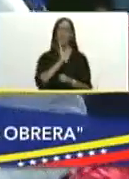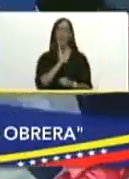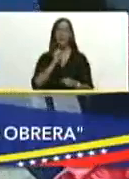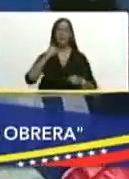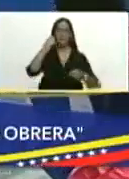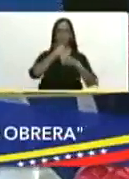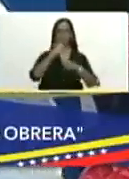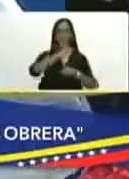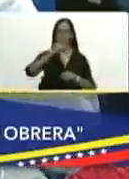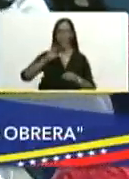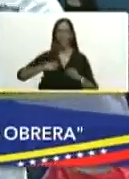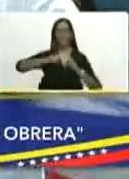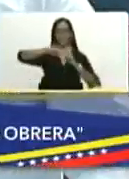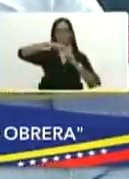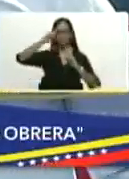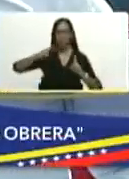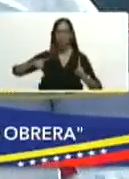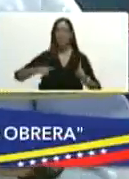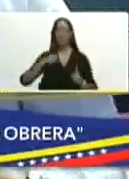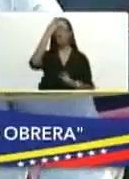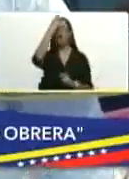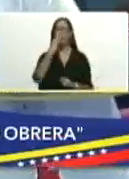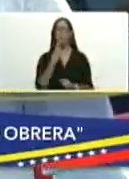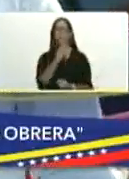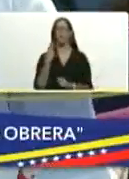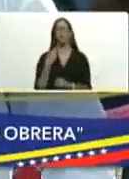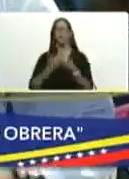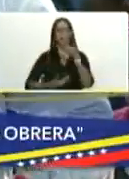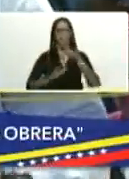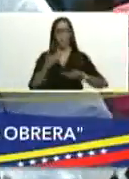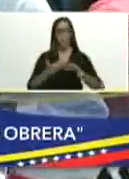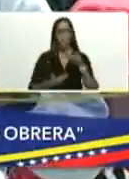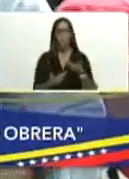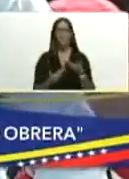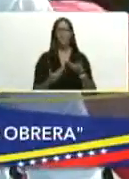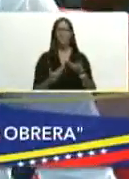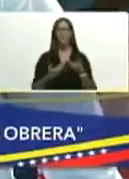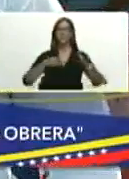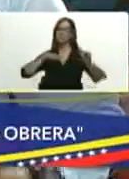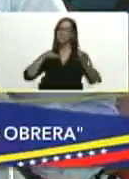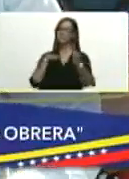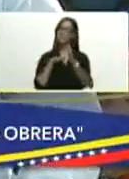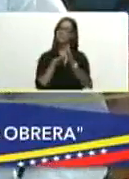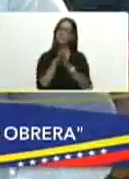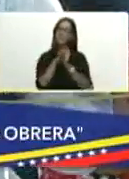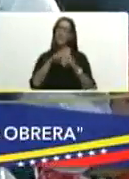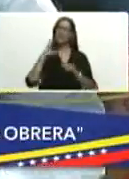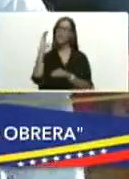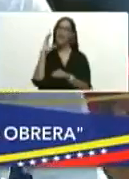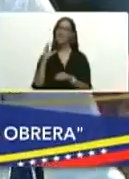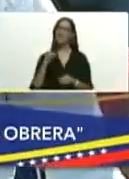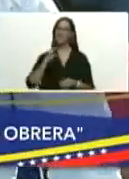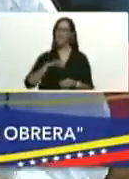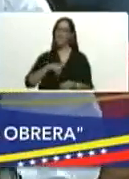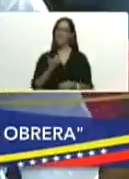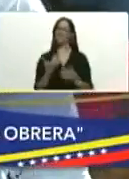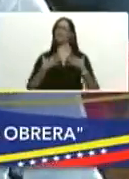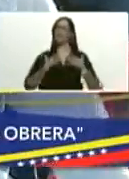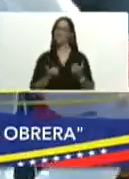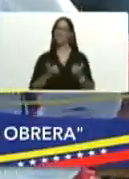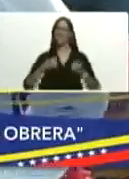trabajadores de corpolé comprometidos con el proceso sacamos adelante el país y pudimos recuperar